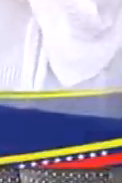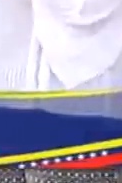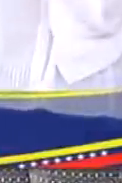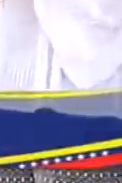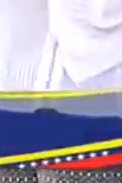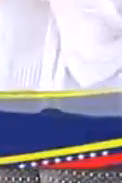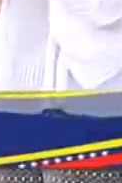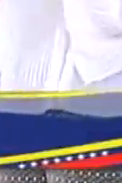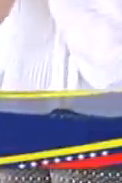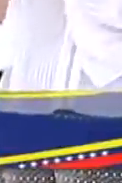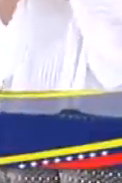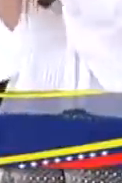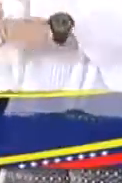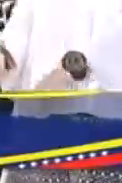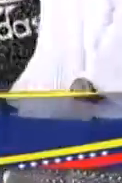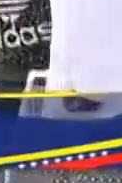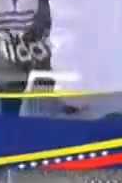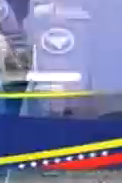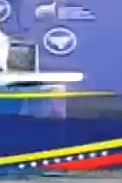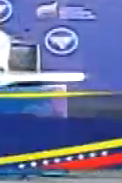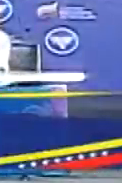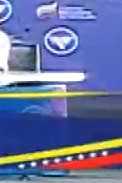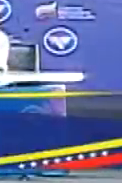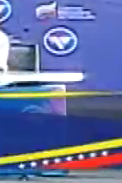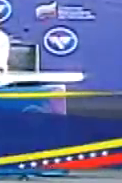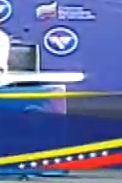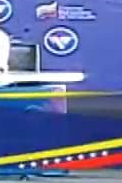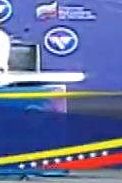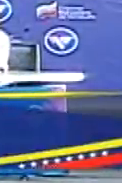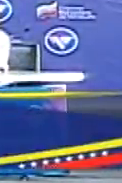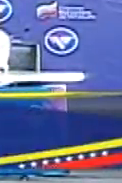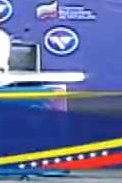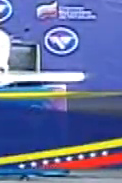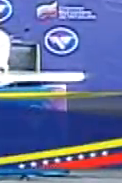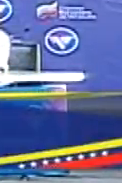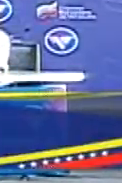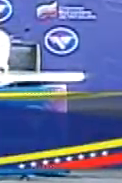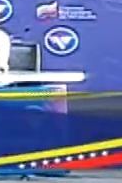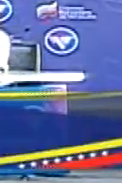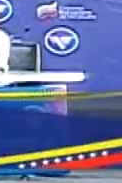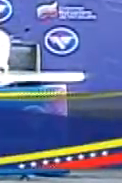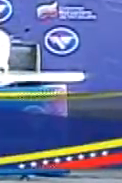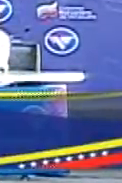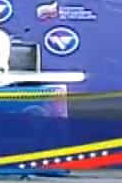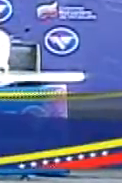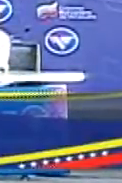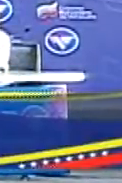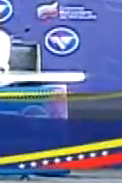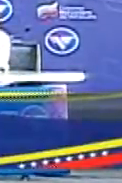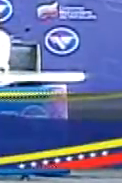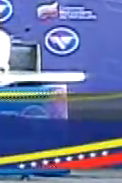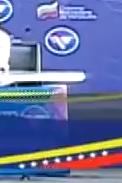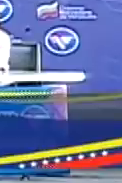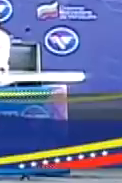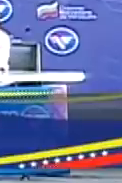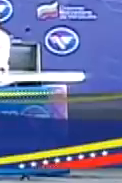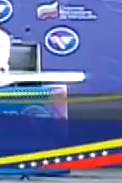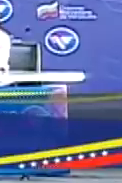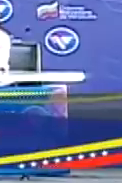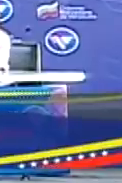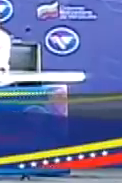y Daniela López. Suheily y Daniela, gracias. Vitrina productiva, un saludo a todos